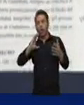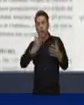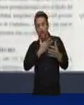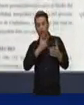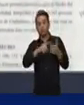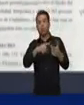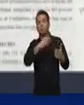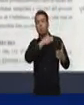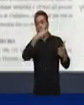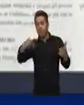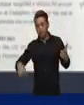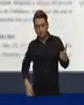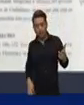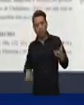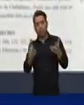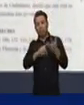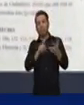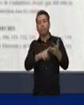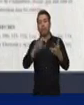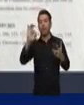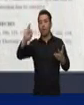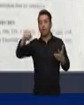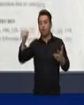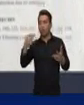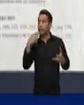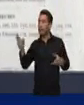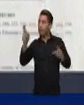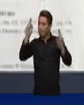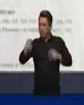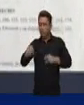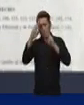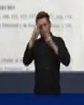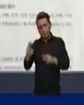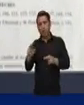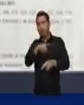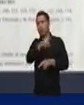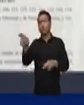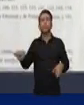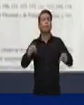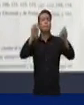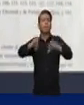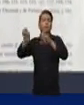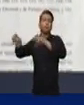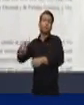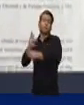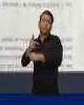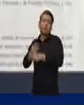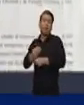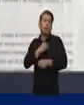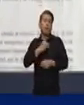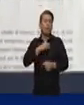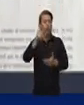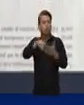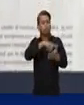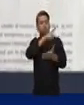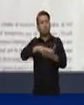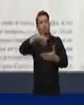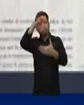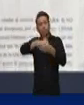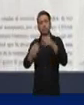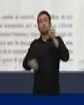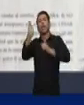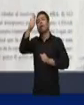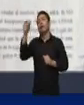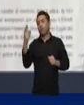la voluntad popular manifestada en las urnas, la integridad, la pureza y la eficacia del proceso electoral, así como